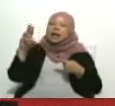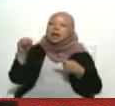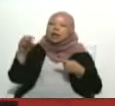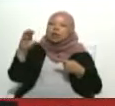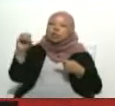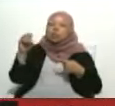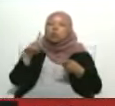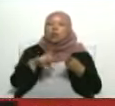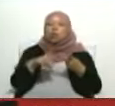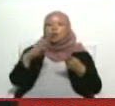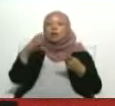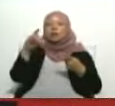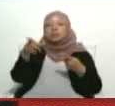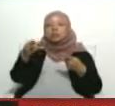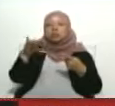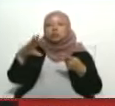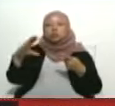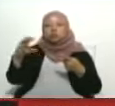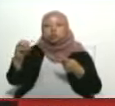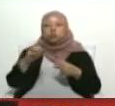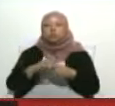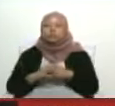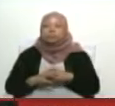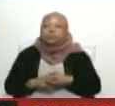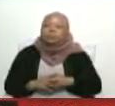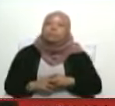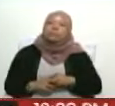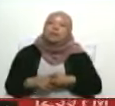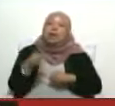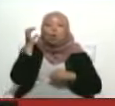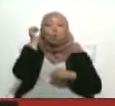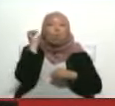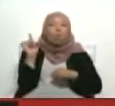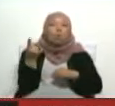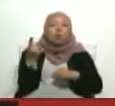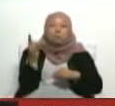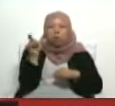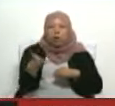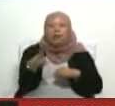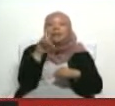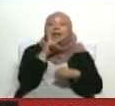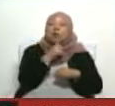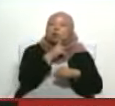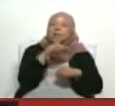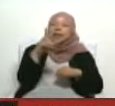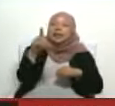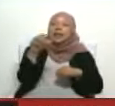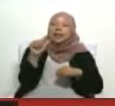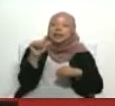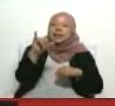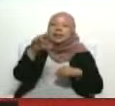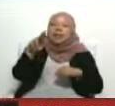y Diana Desiré Victoria Justo. De Victoria de Justo no tiene nada.